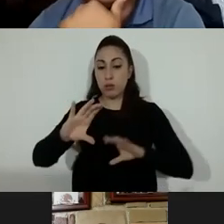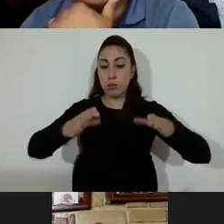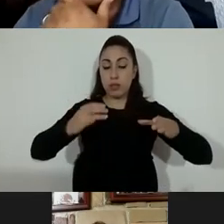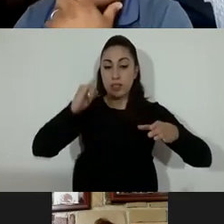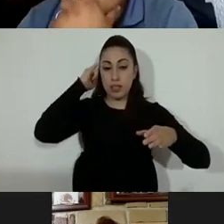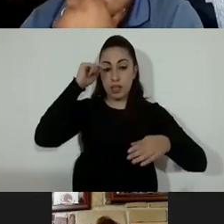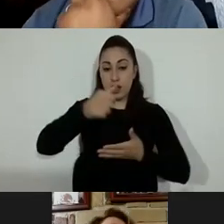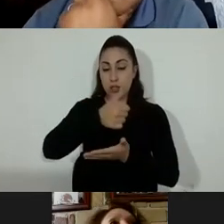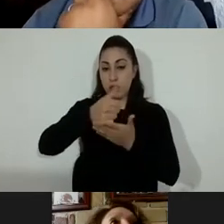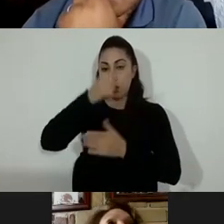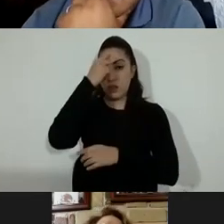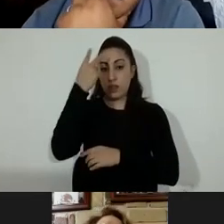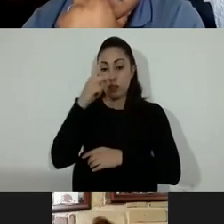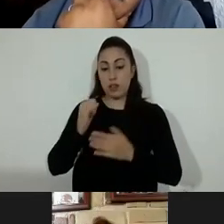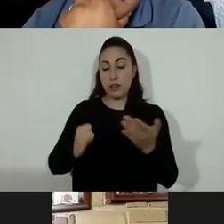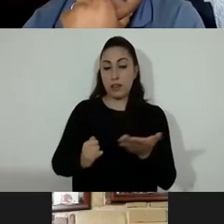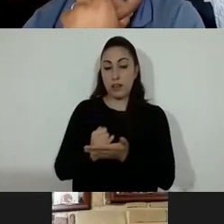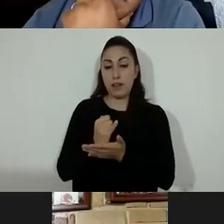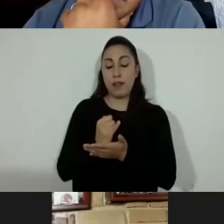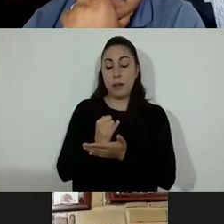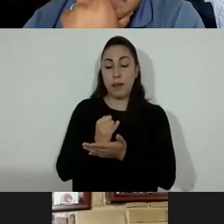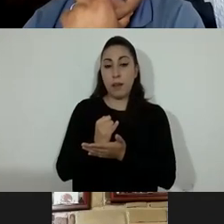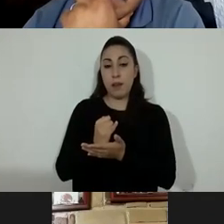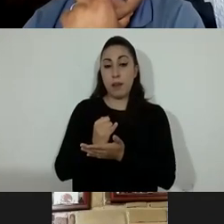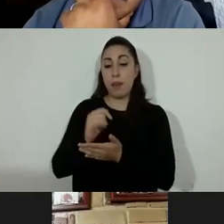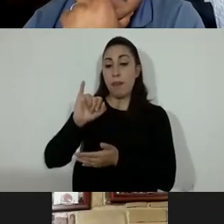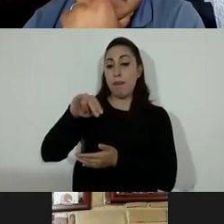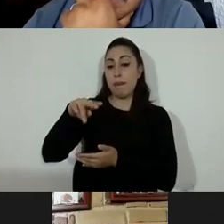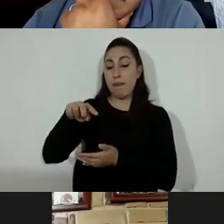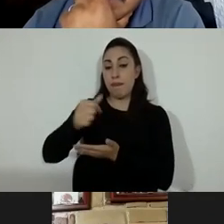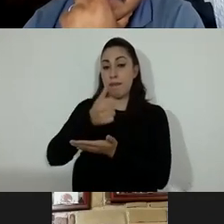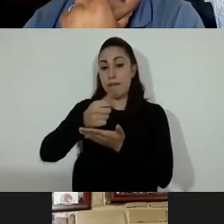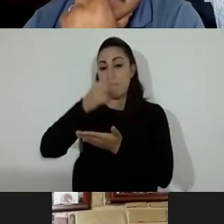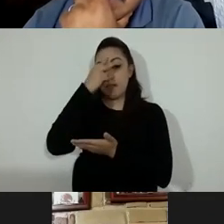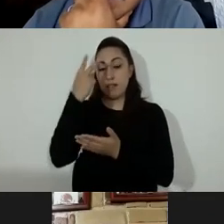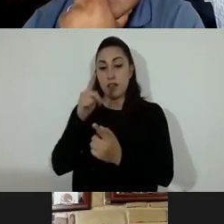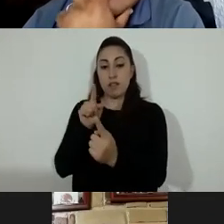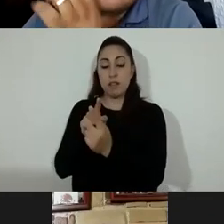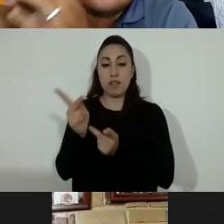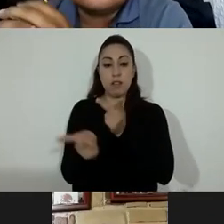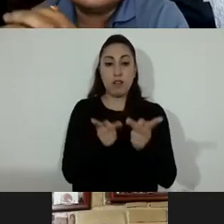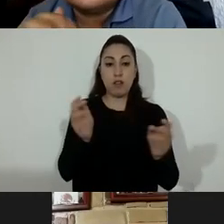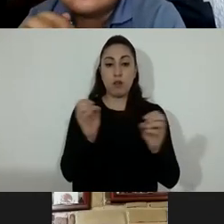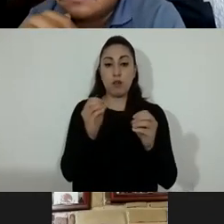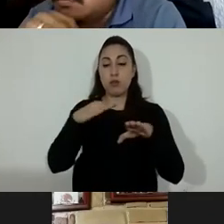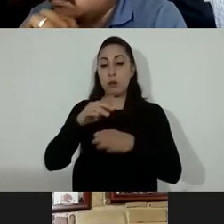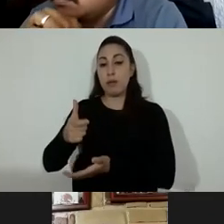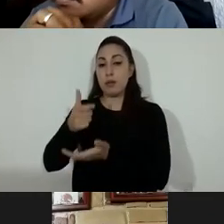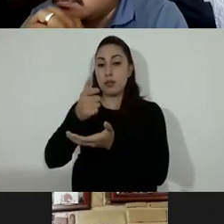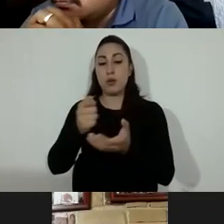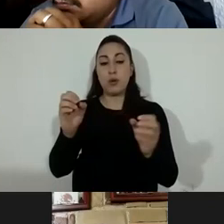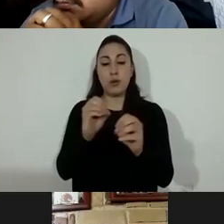por determinación del órgano jurisdiccional no se realizó la consulta sobre presupuesto